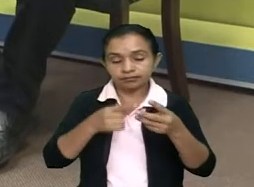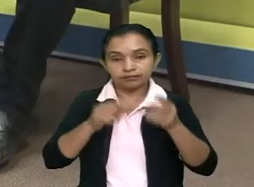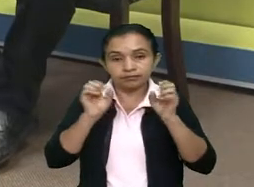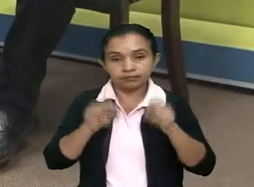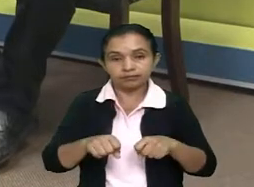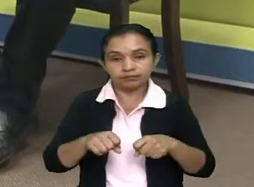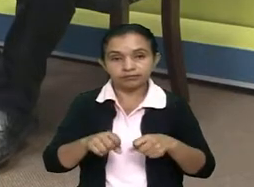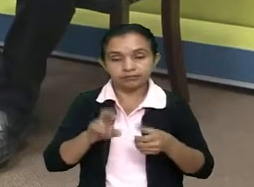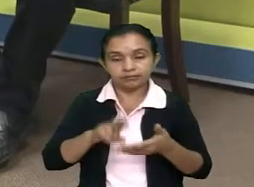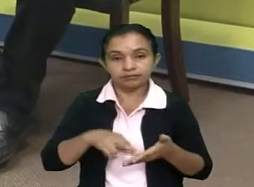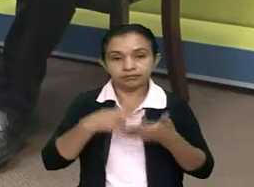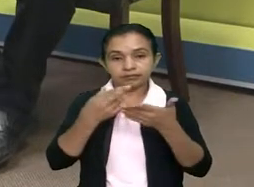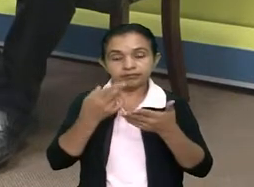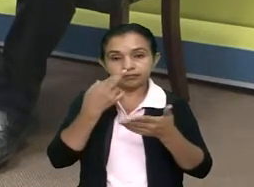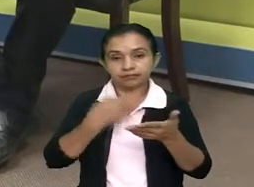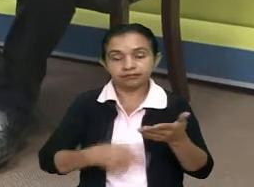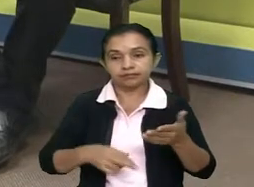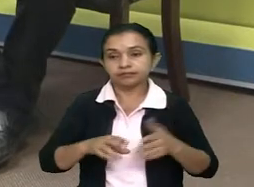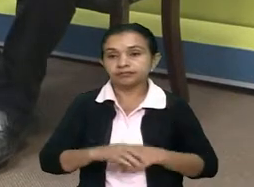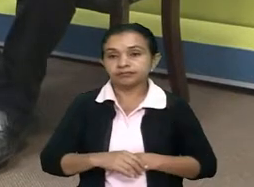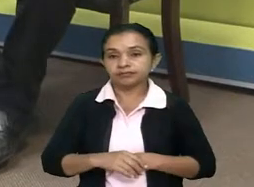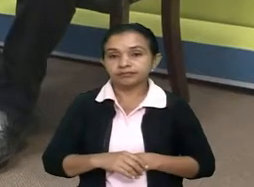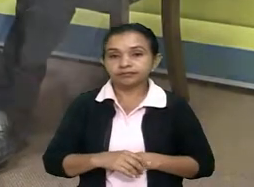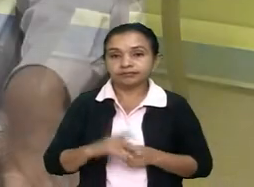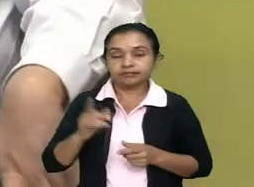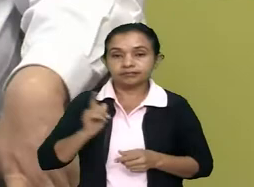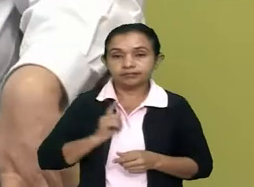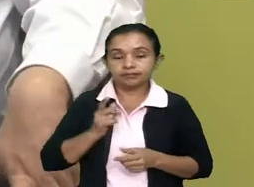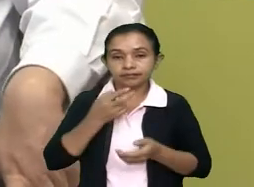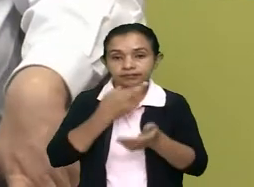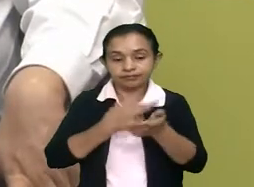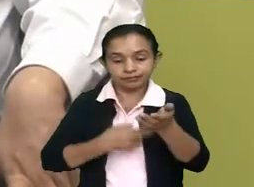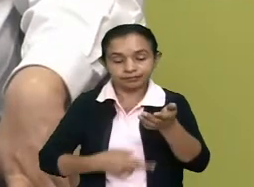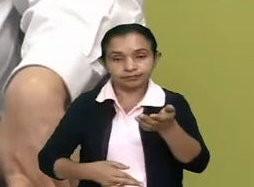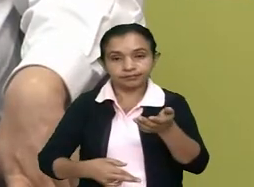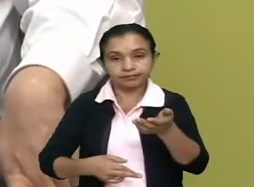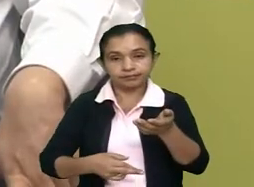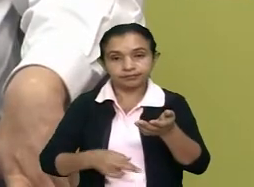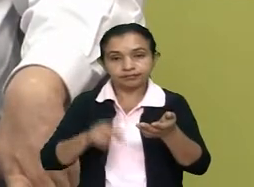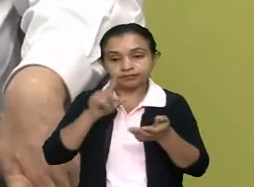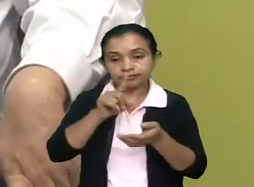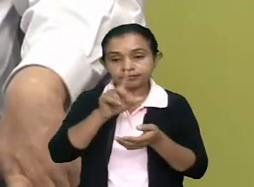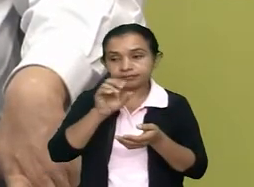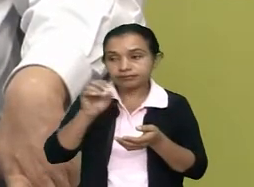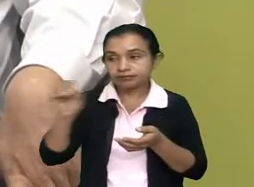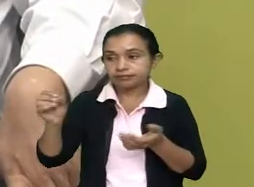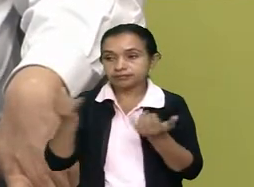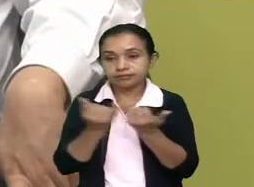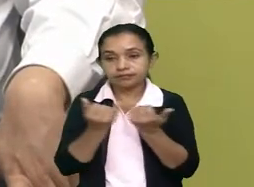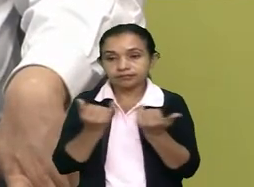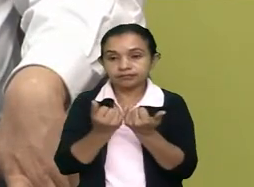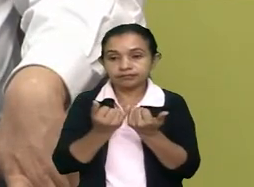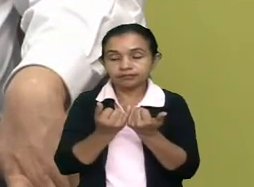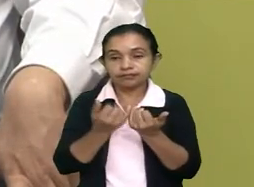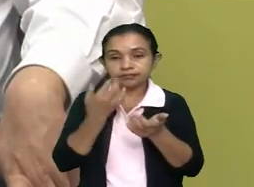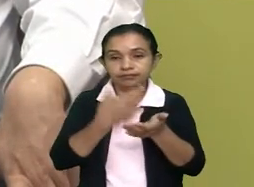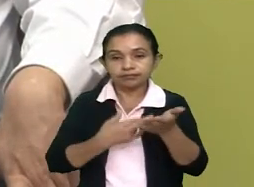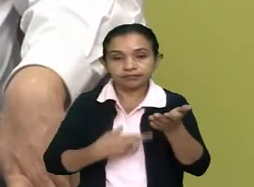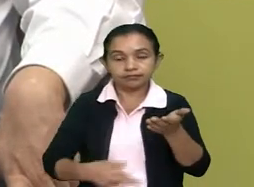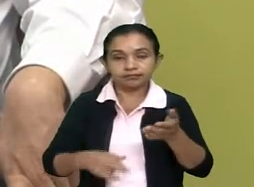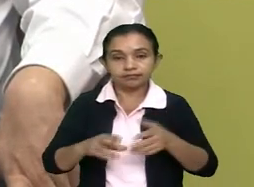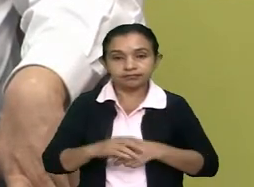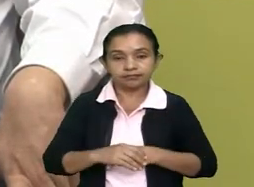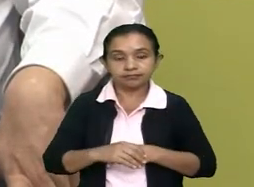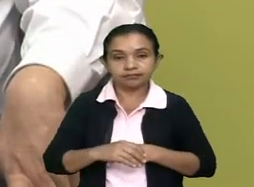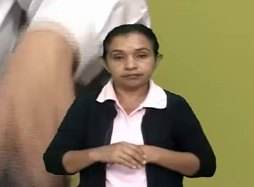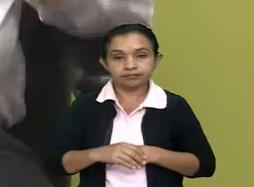donar sangre muy bien tenemos muchos donantes de sangre tenemos donantes con más de 100 varios donantes con más de 100 donaciones de sangre son donantes voluntarios